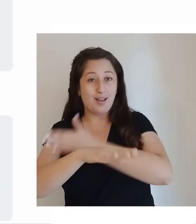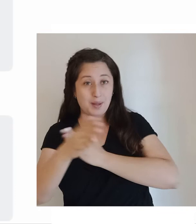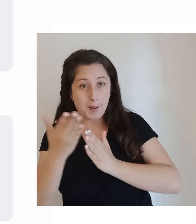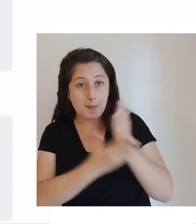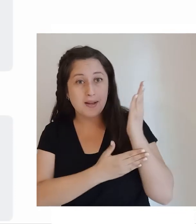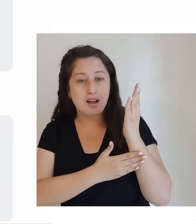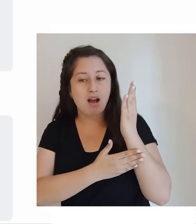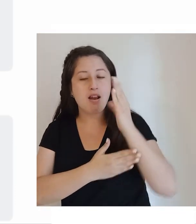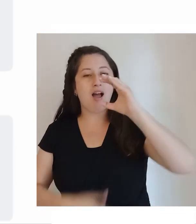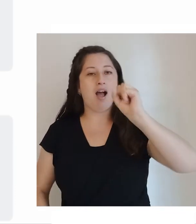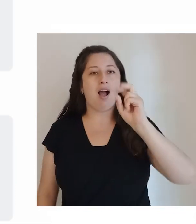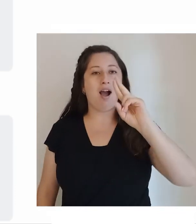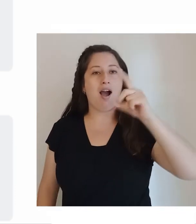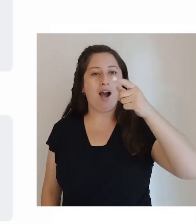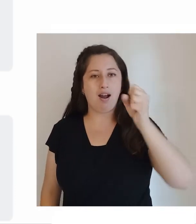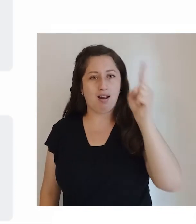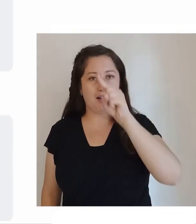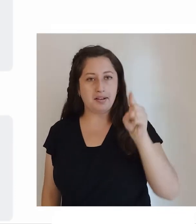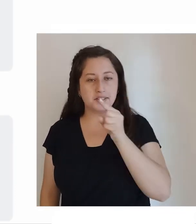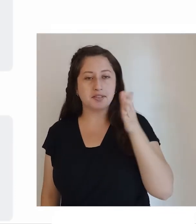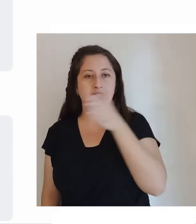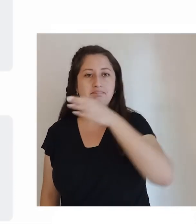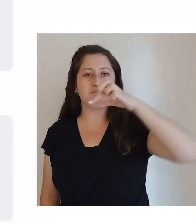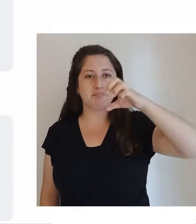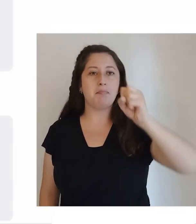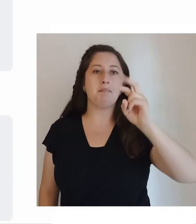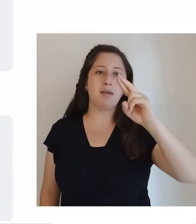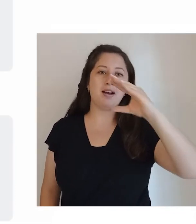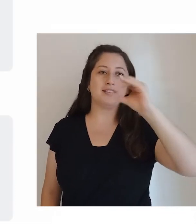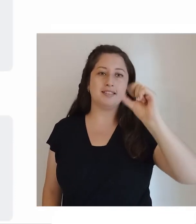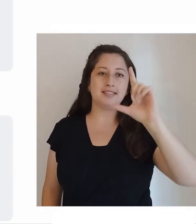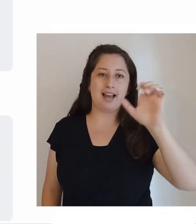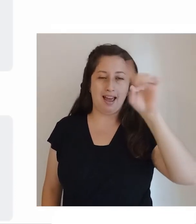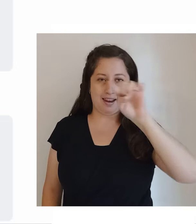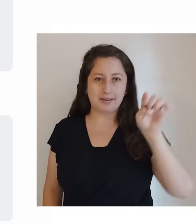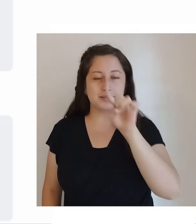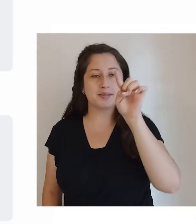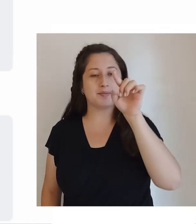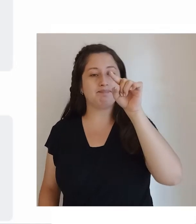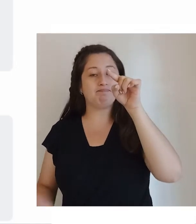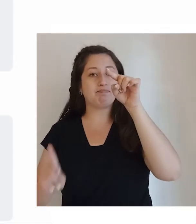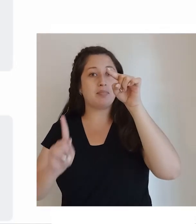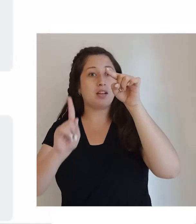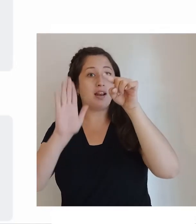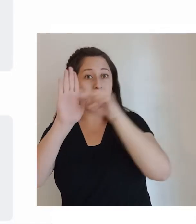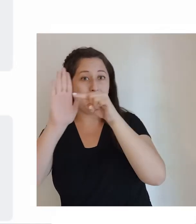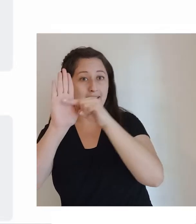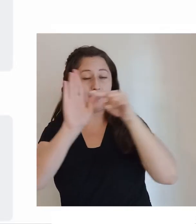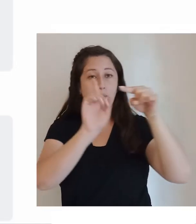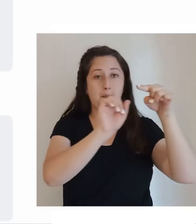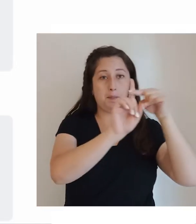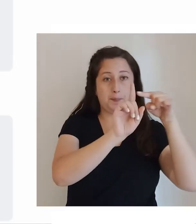Antes de continuar, sobre las cargas parciales. Los símbolos delta negativo